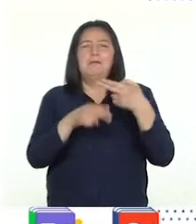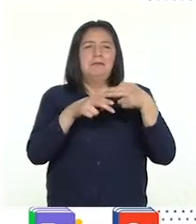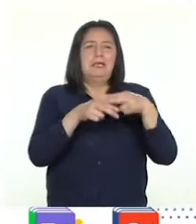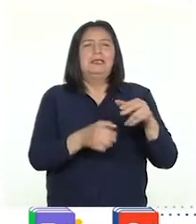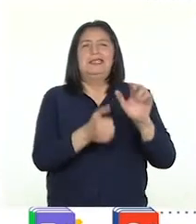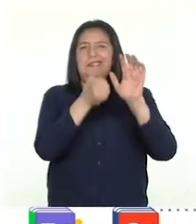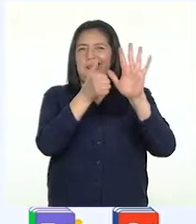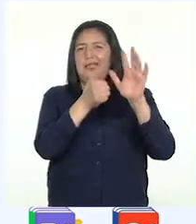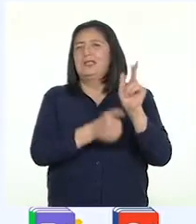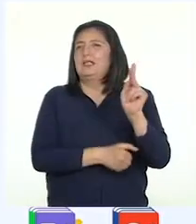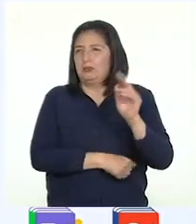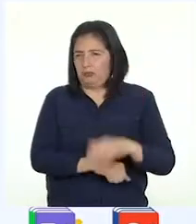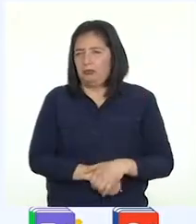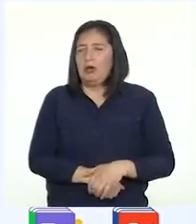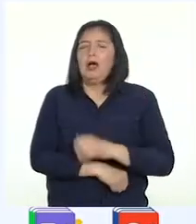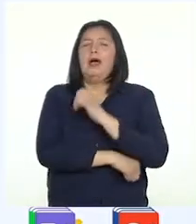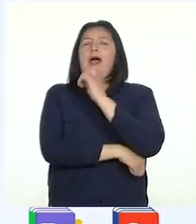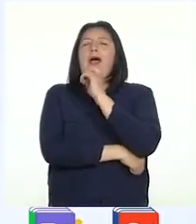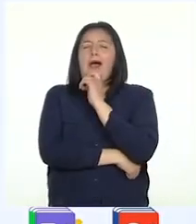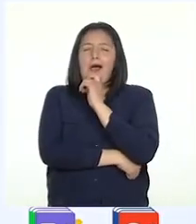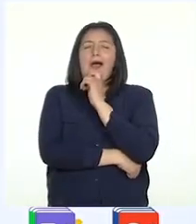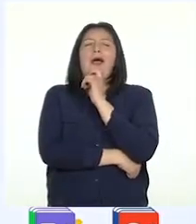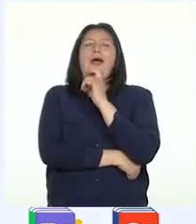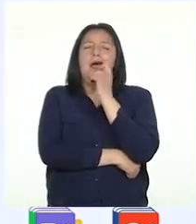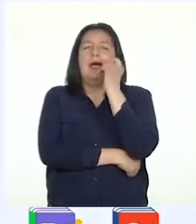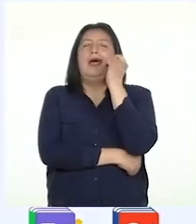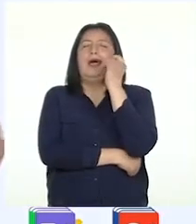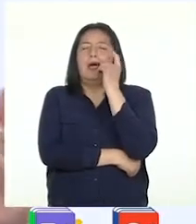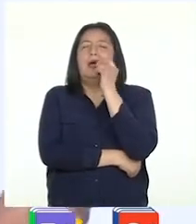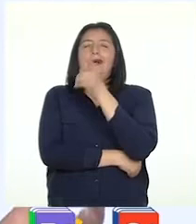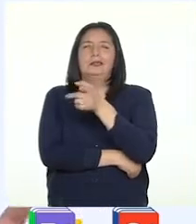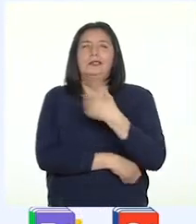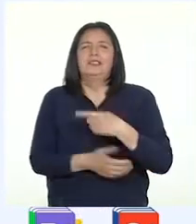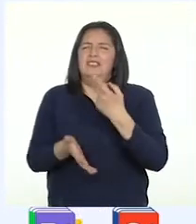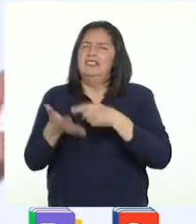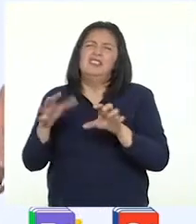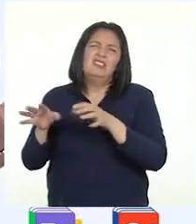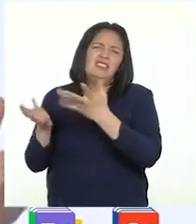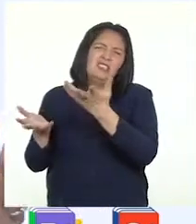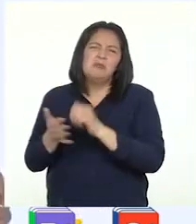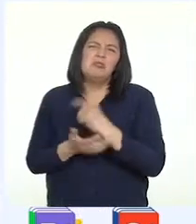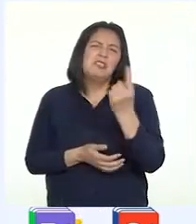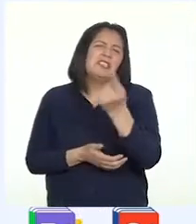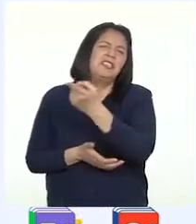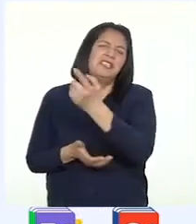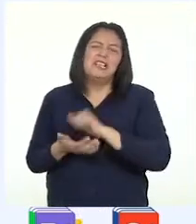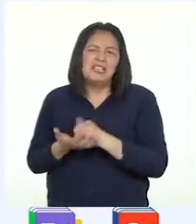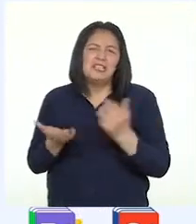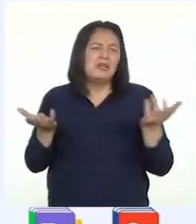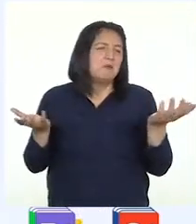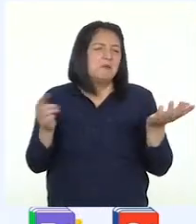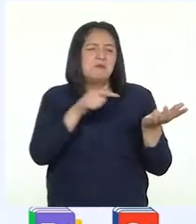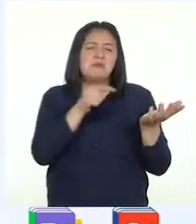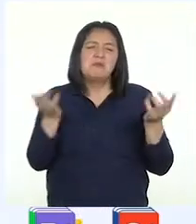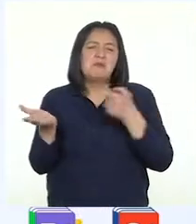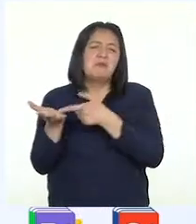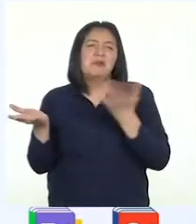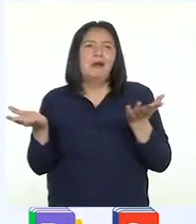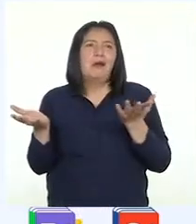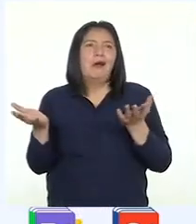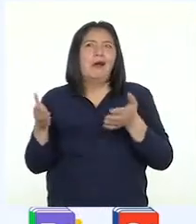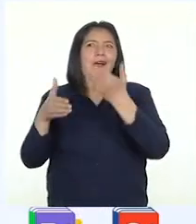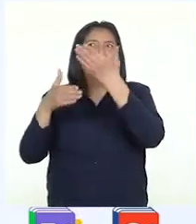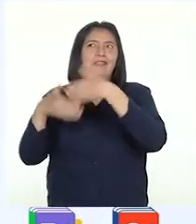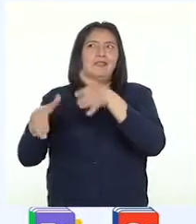6 kilogramos. Creo que empiezo a entender. ¿Qué hicimos en cada uno de los platillos? Dividir